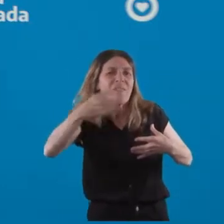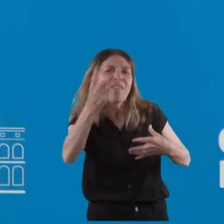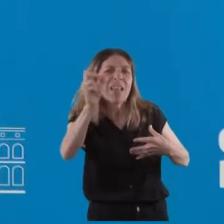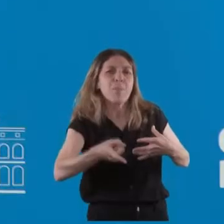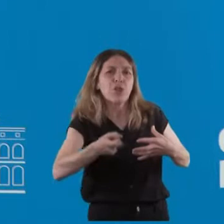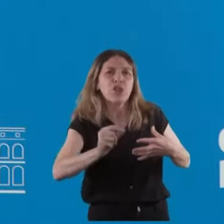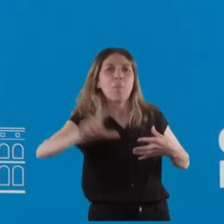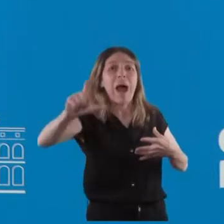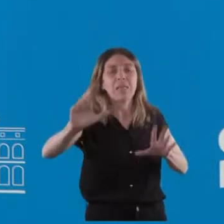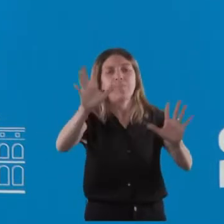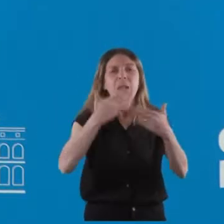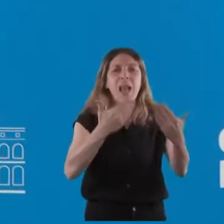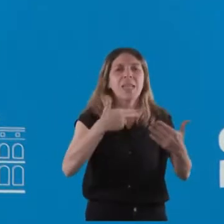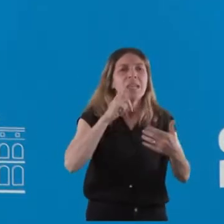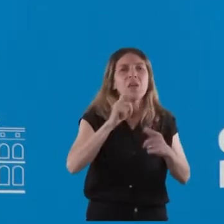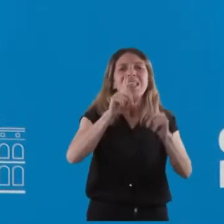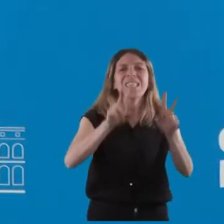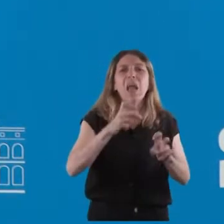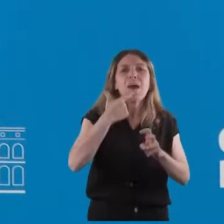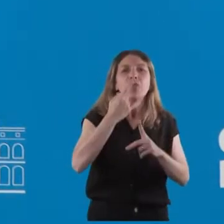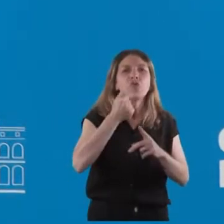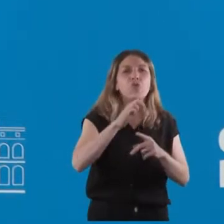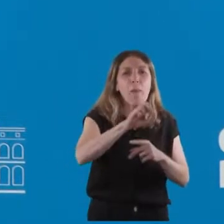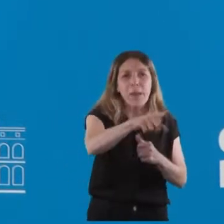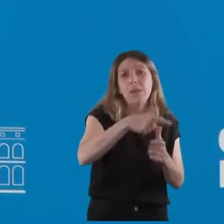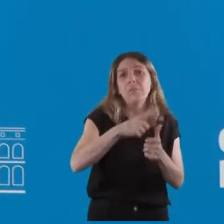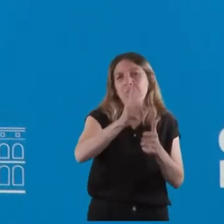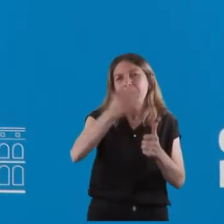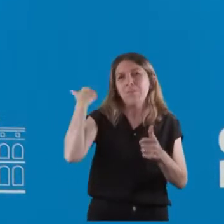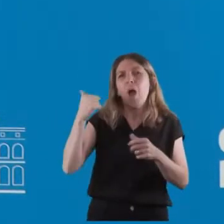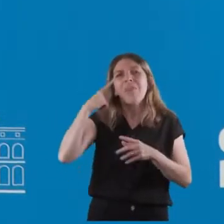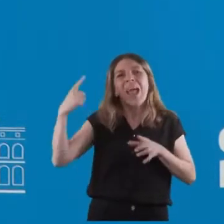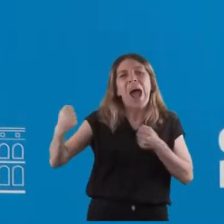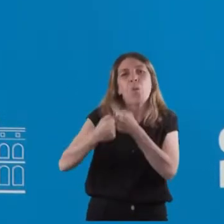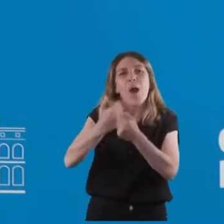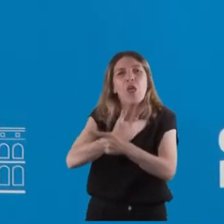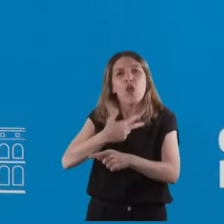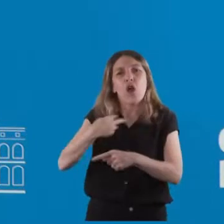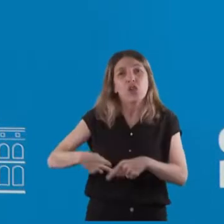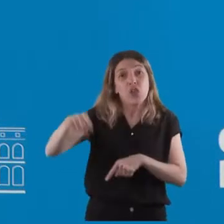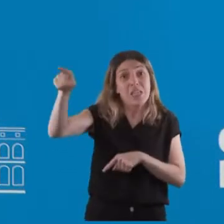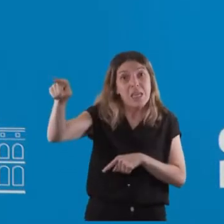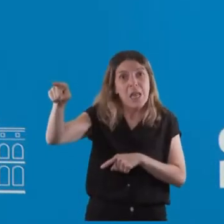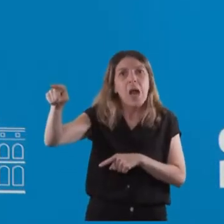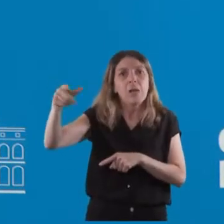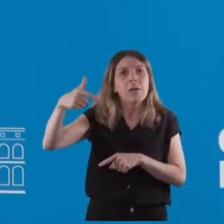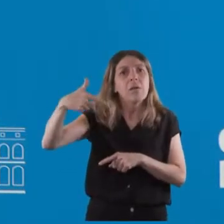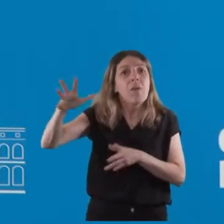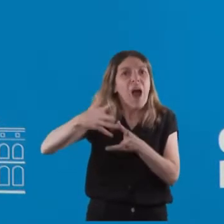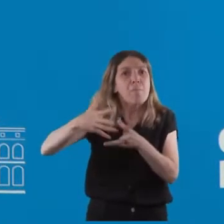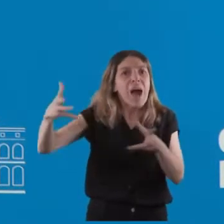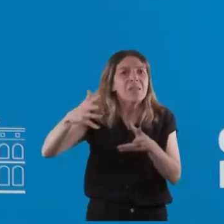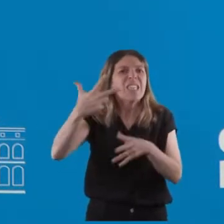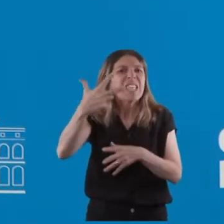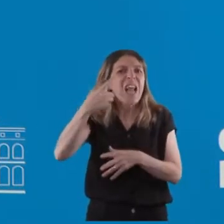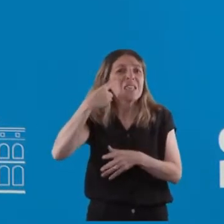nicolás con respecto al swap lo que se acordó con la república china es que se va a ampliar en alrededor de